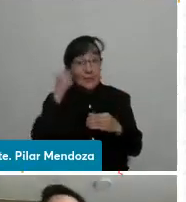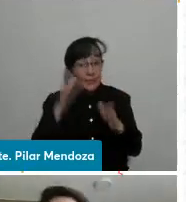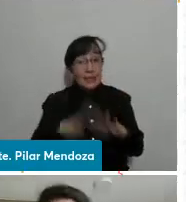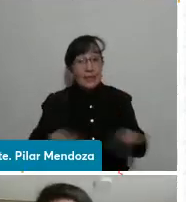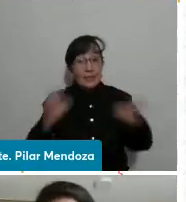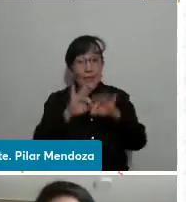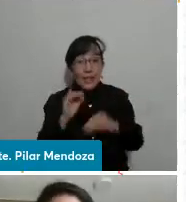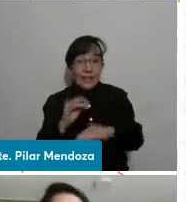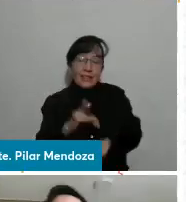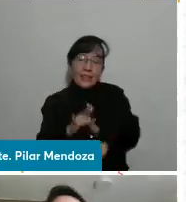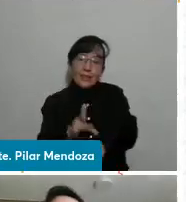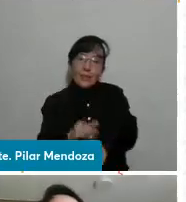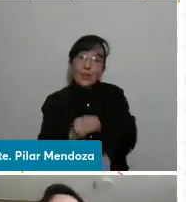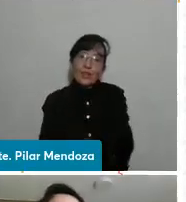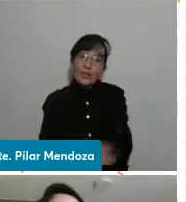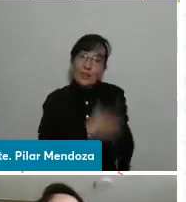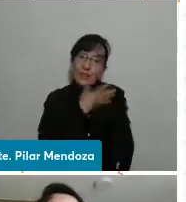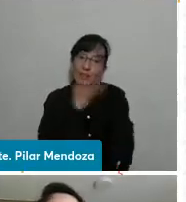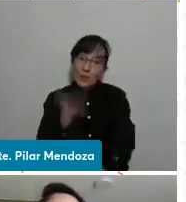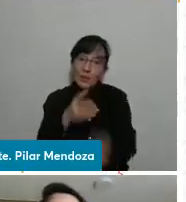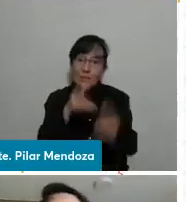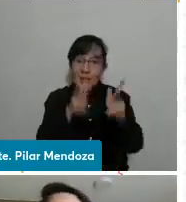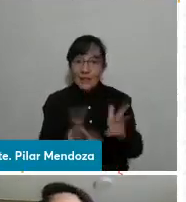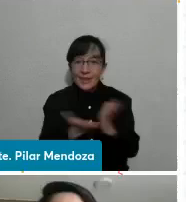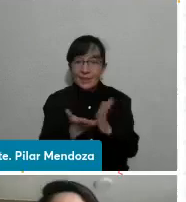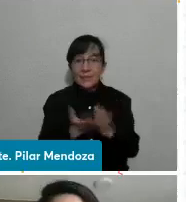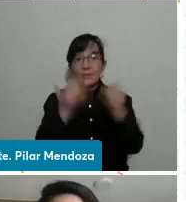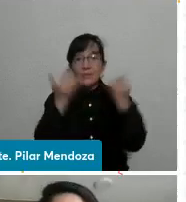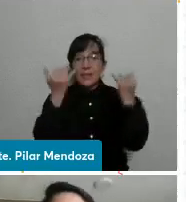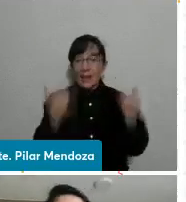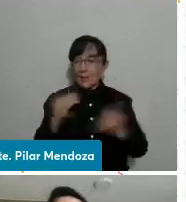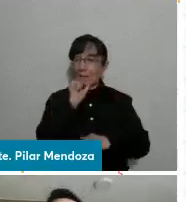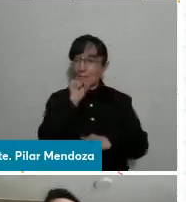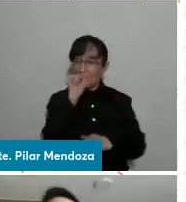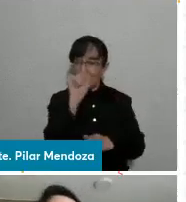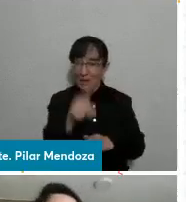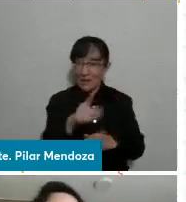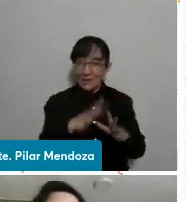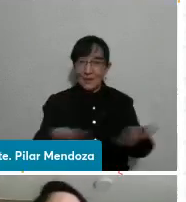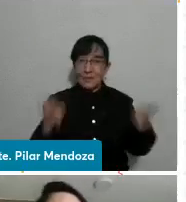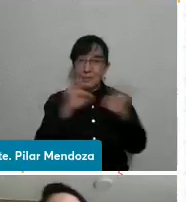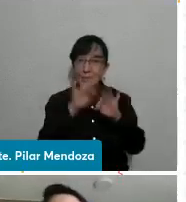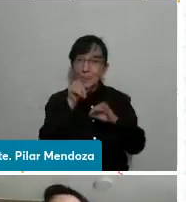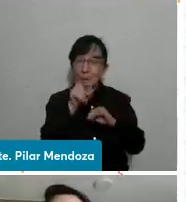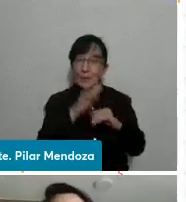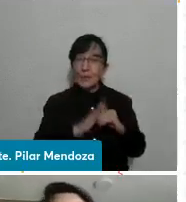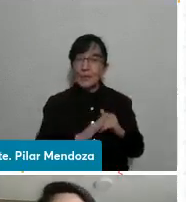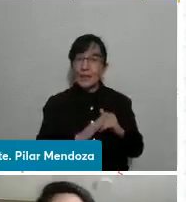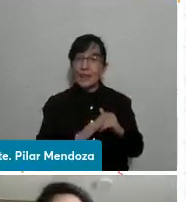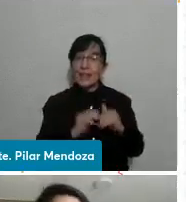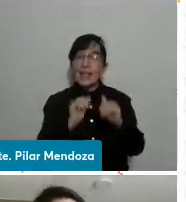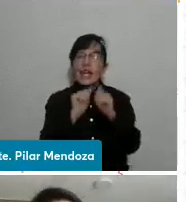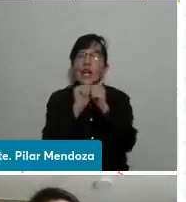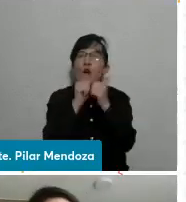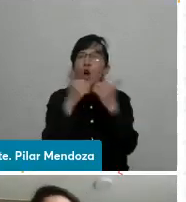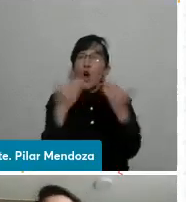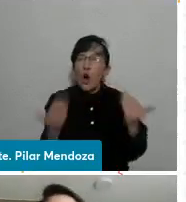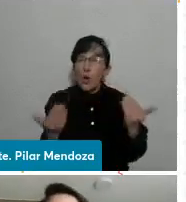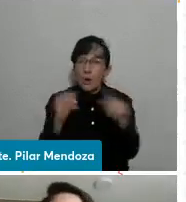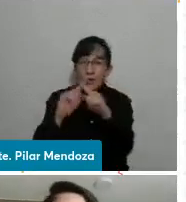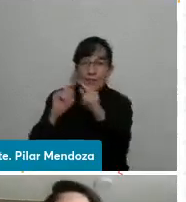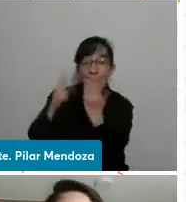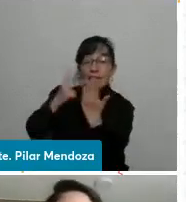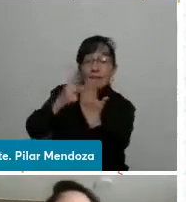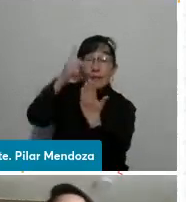o implicación. Por eso hoy traigo esta gran pregunta, que es justamente cómo impactan estos